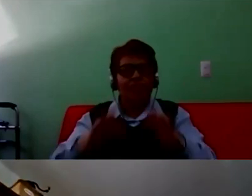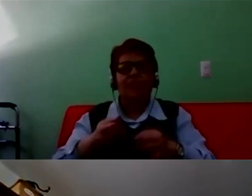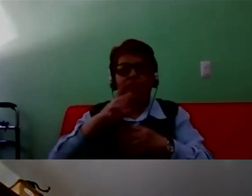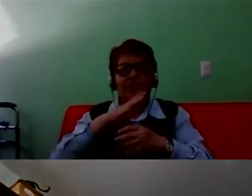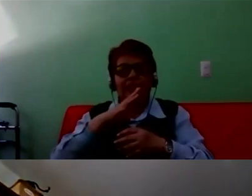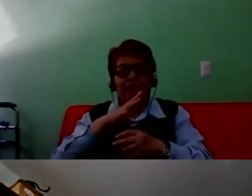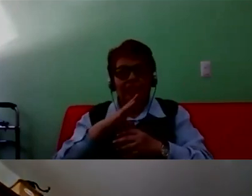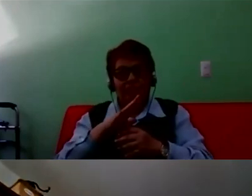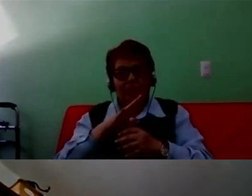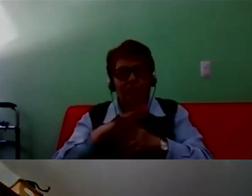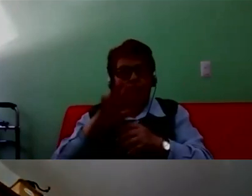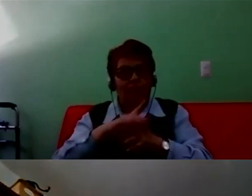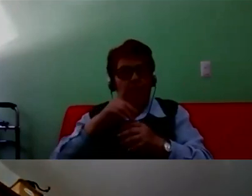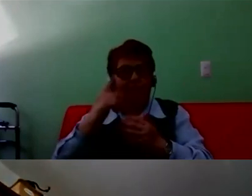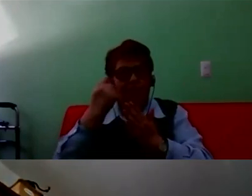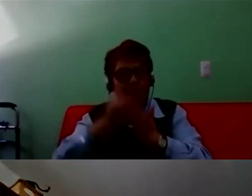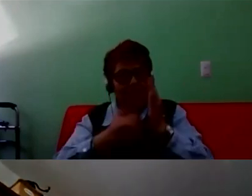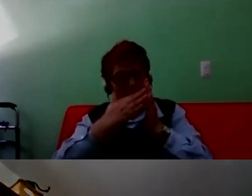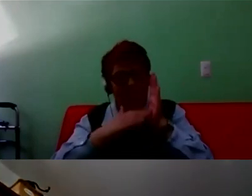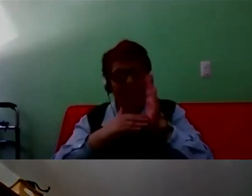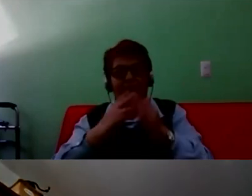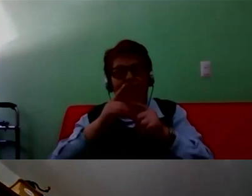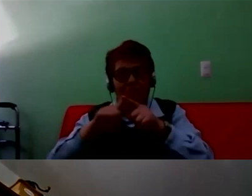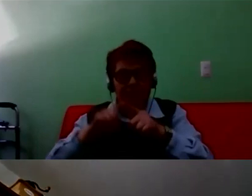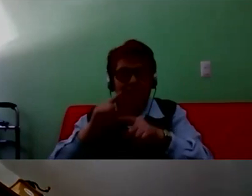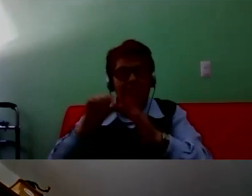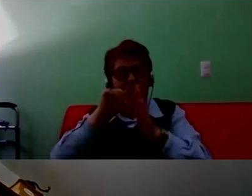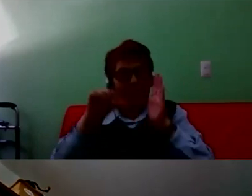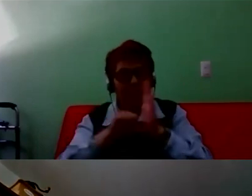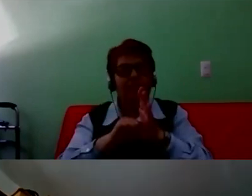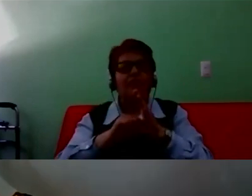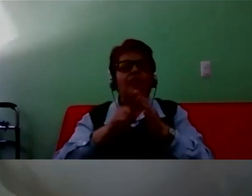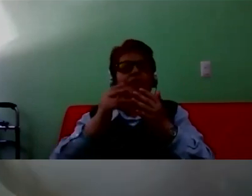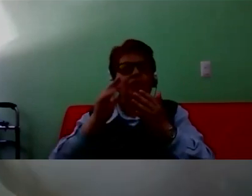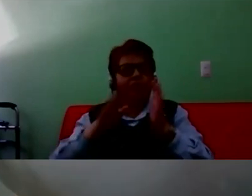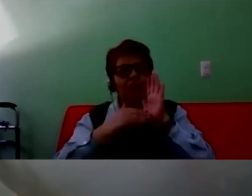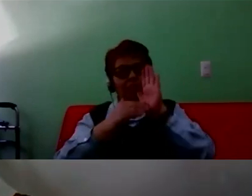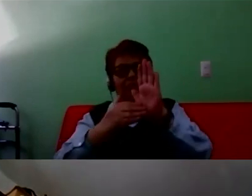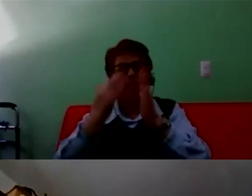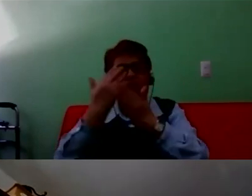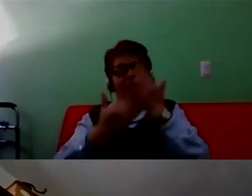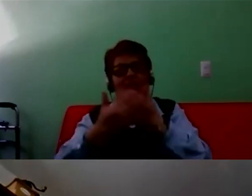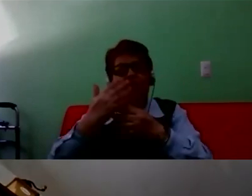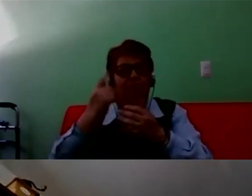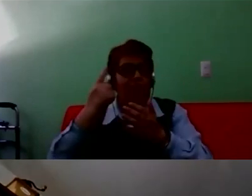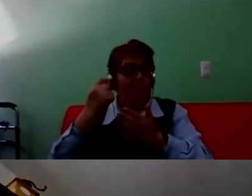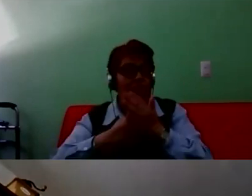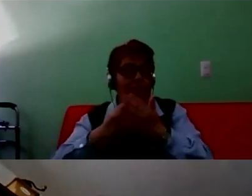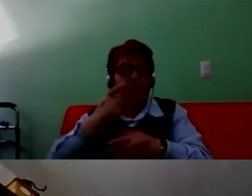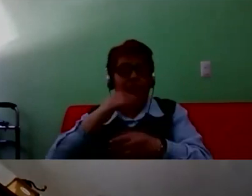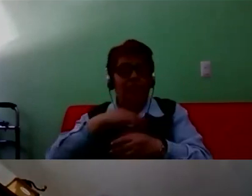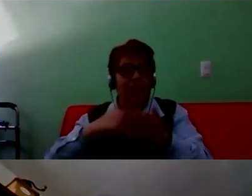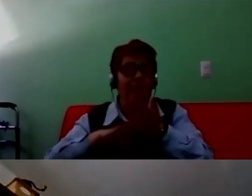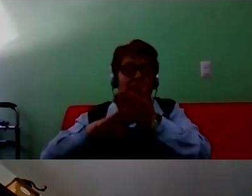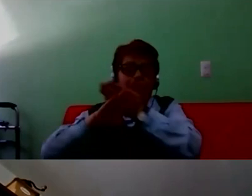En el texto queda expresado en diferentes artículos que es el manifiesto fundacional y supongo que es para